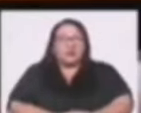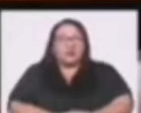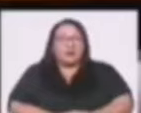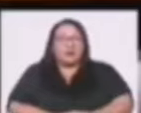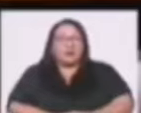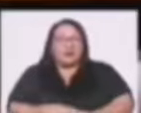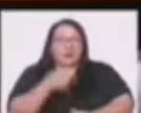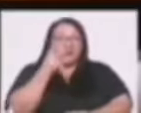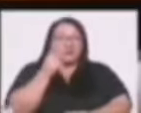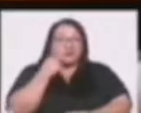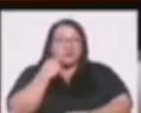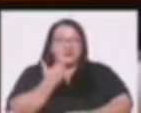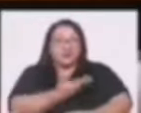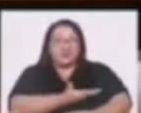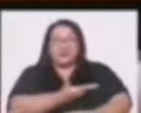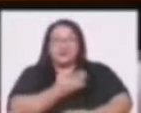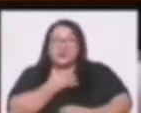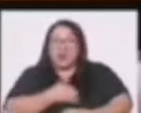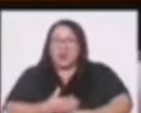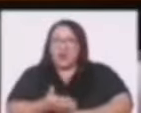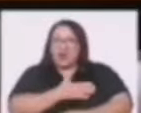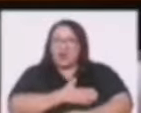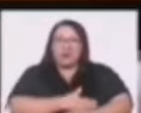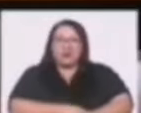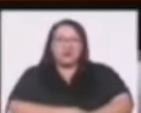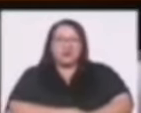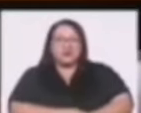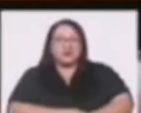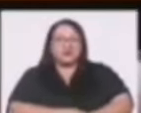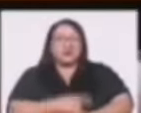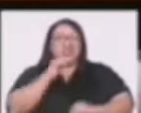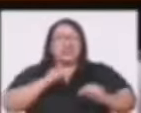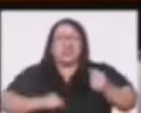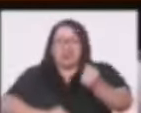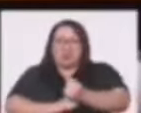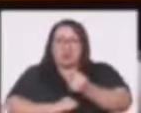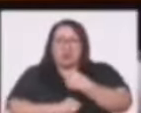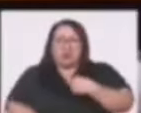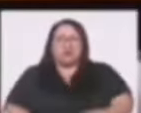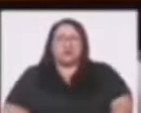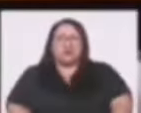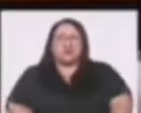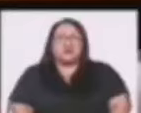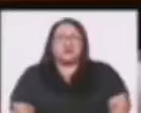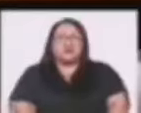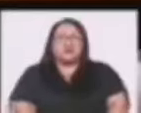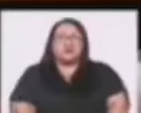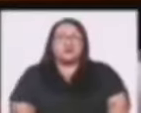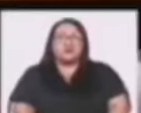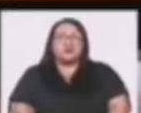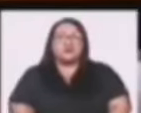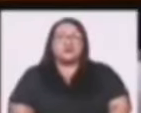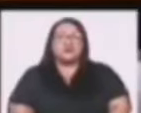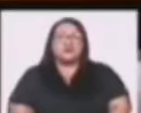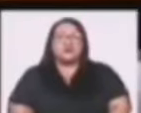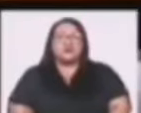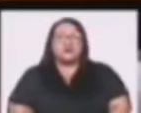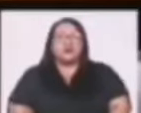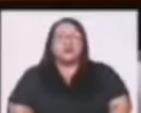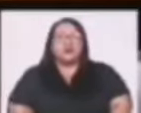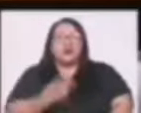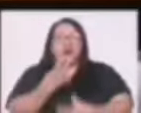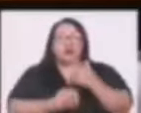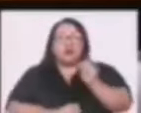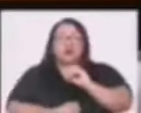Miren ustedes, este señor en ese momento avala la negación fáctica de la confianza, una confianza que no se